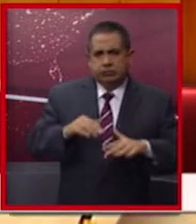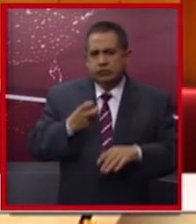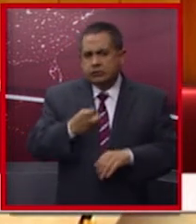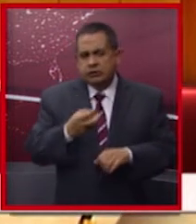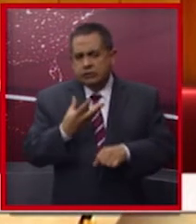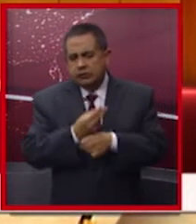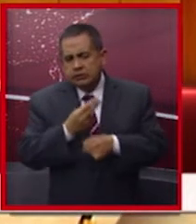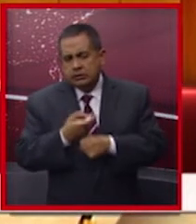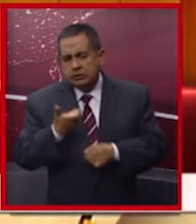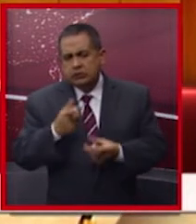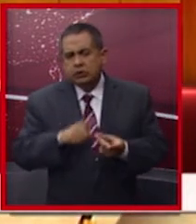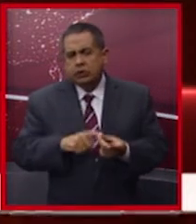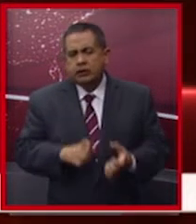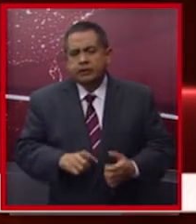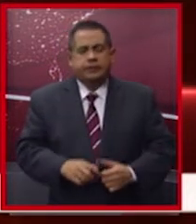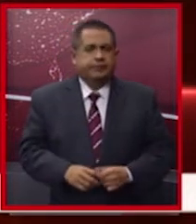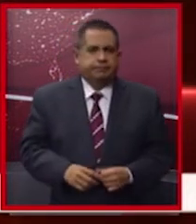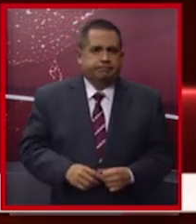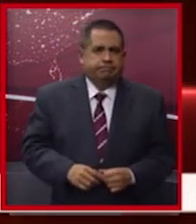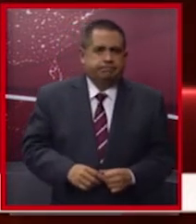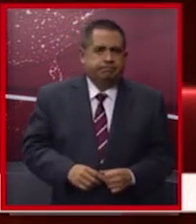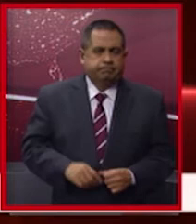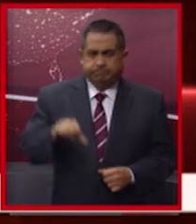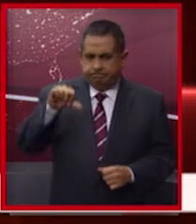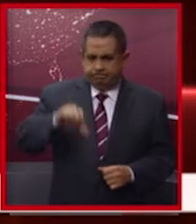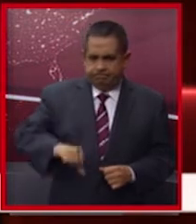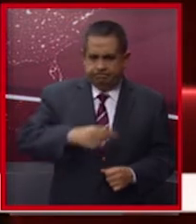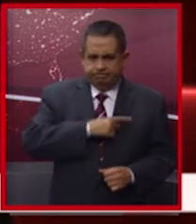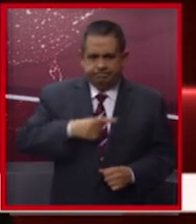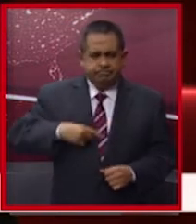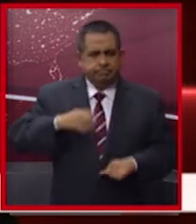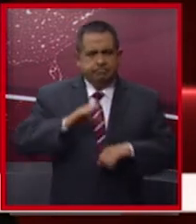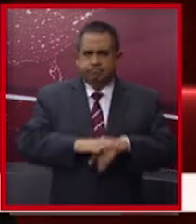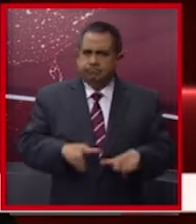sismos. Hoy más que nunca tenemos que establecer los